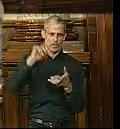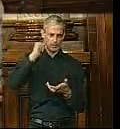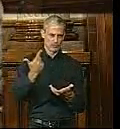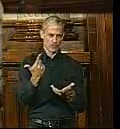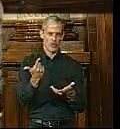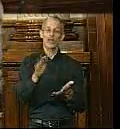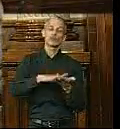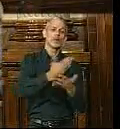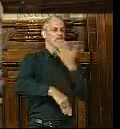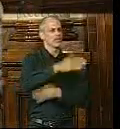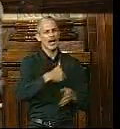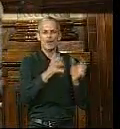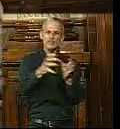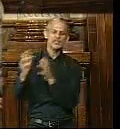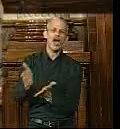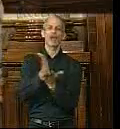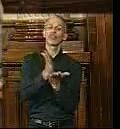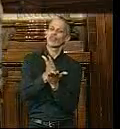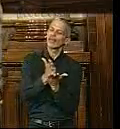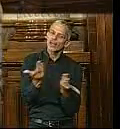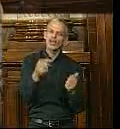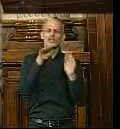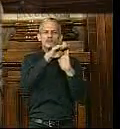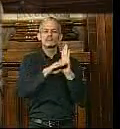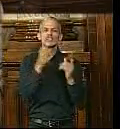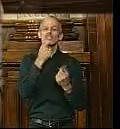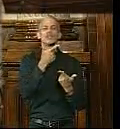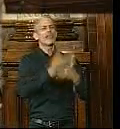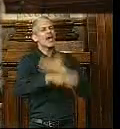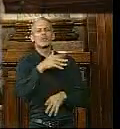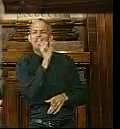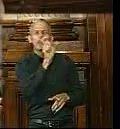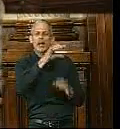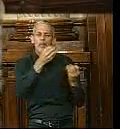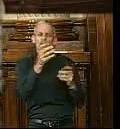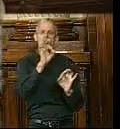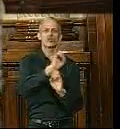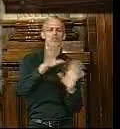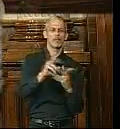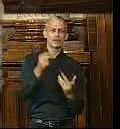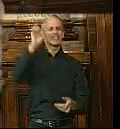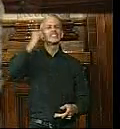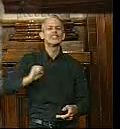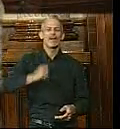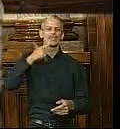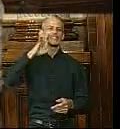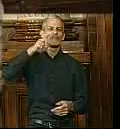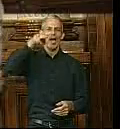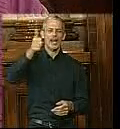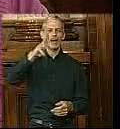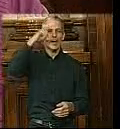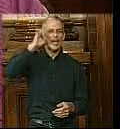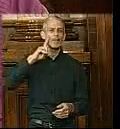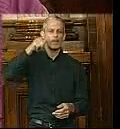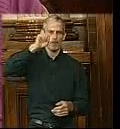las discapacidades, de los derechos, de si está bien hablar de discapacidades. Vamos a hablar con Silvana Weinberg. Hola Silvana, bienvenida